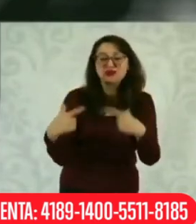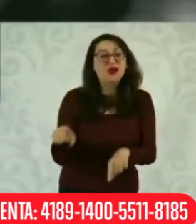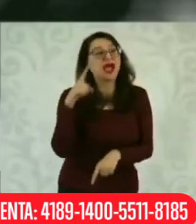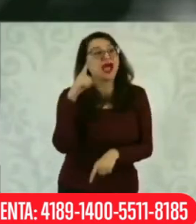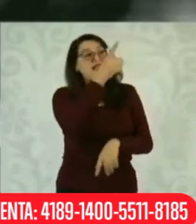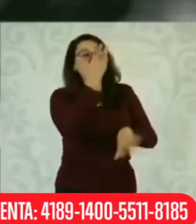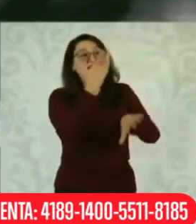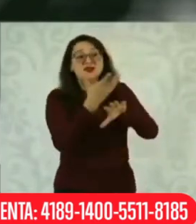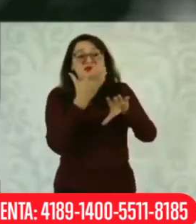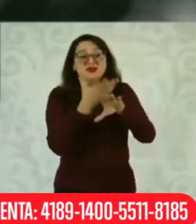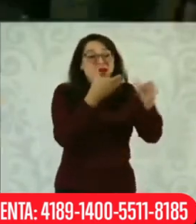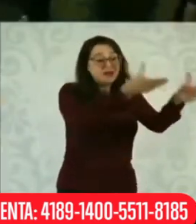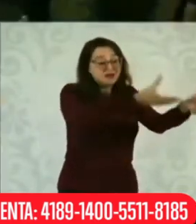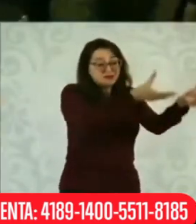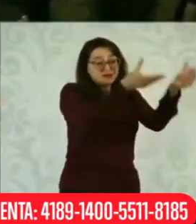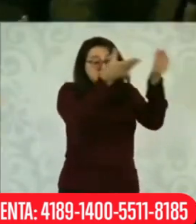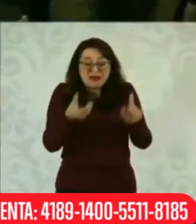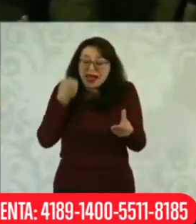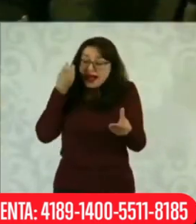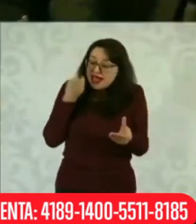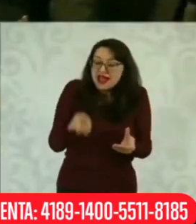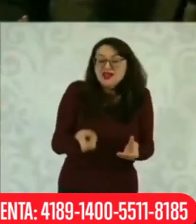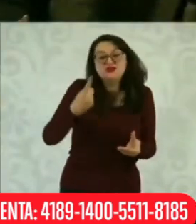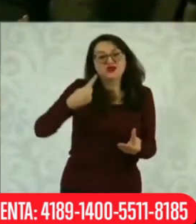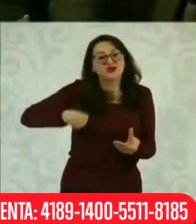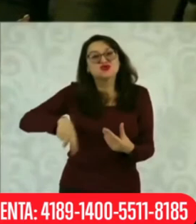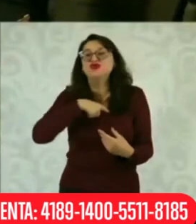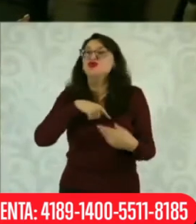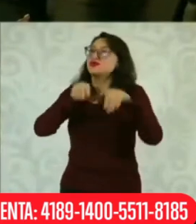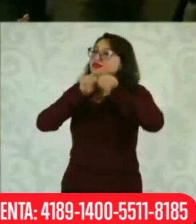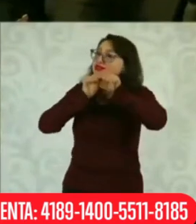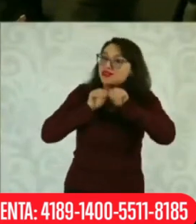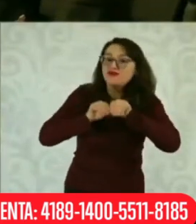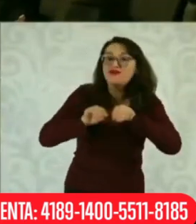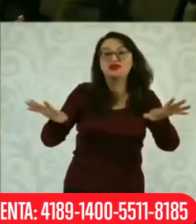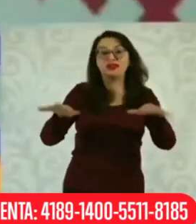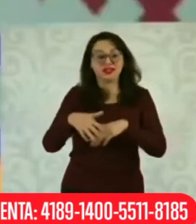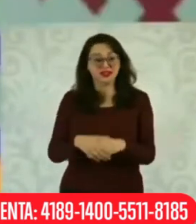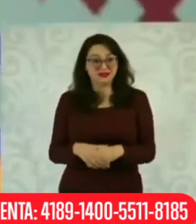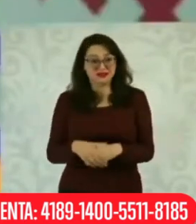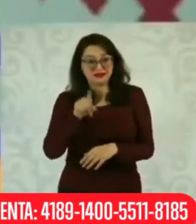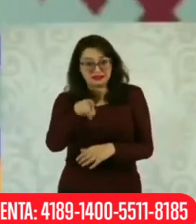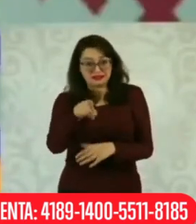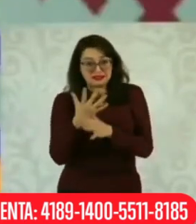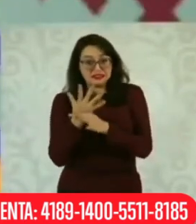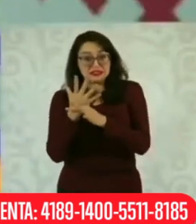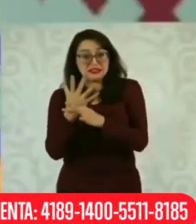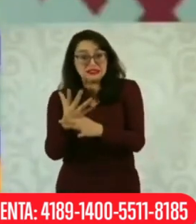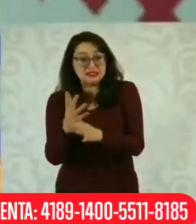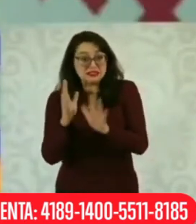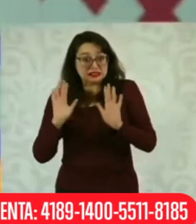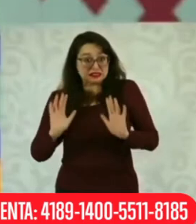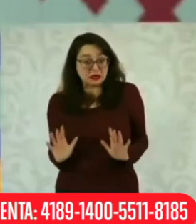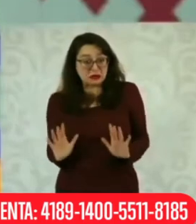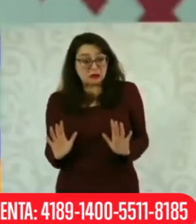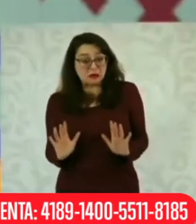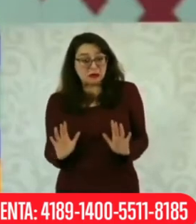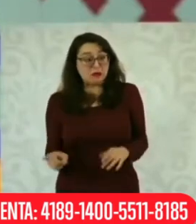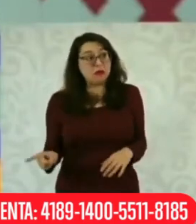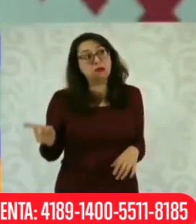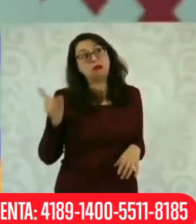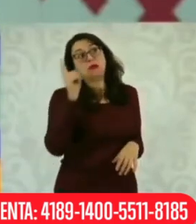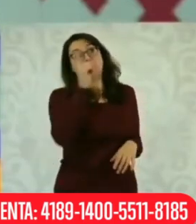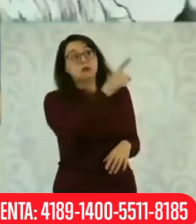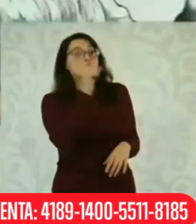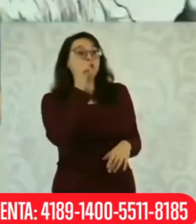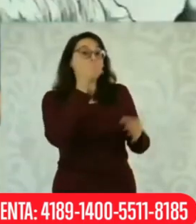mandaron. Y usted acaba de hacer un señalamiento que es importante que aclaremos. La juez dijo, y está por